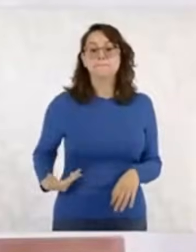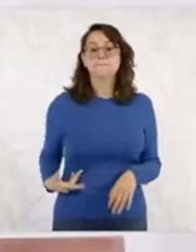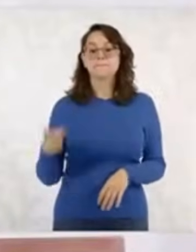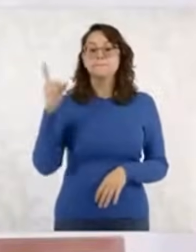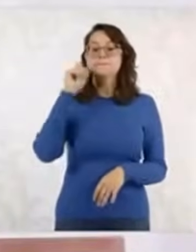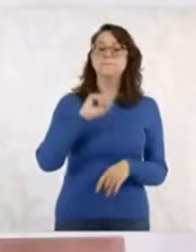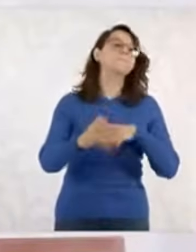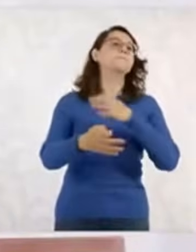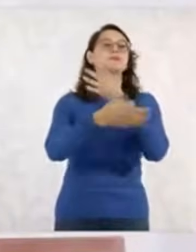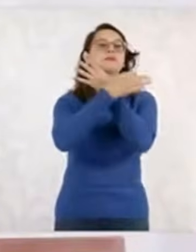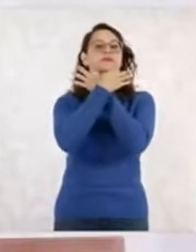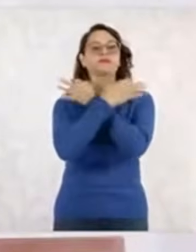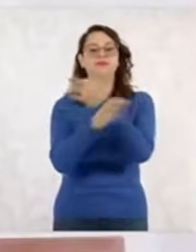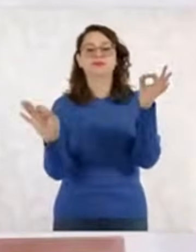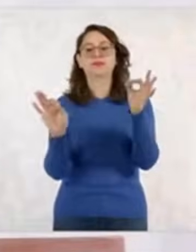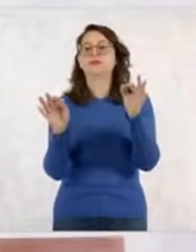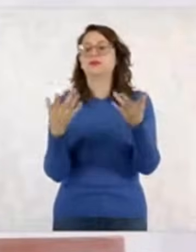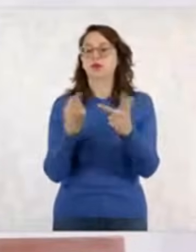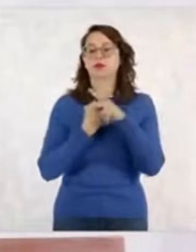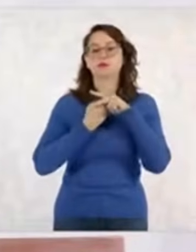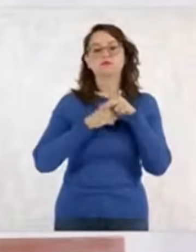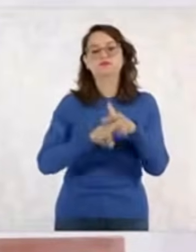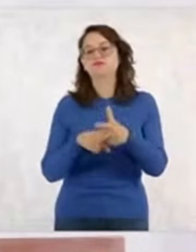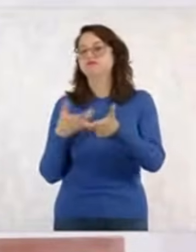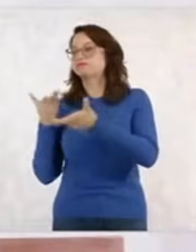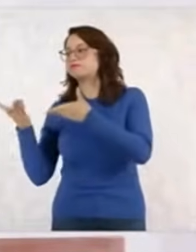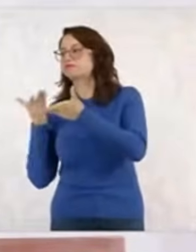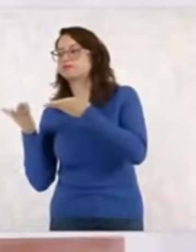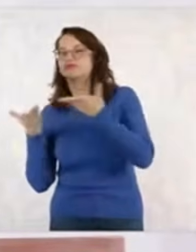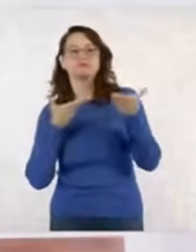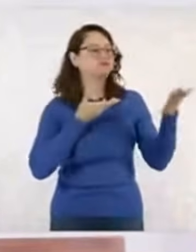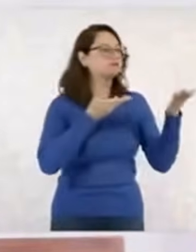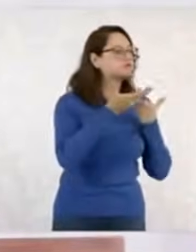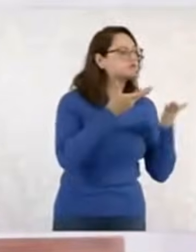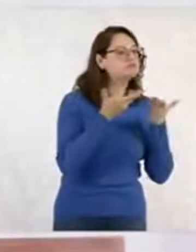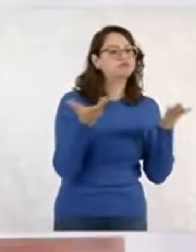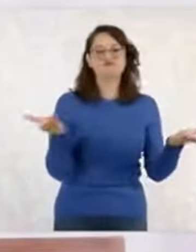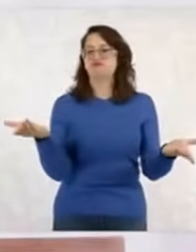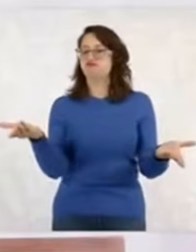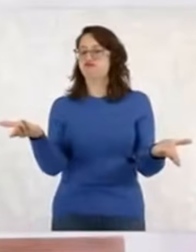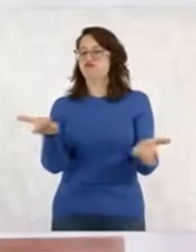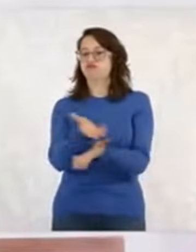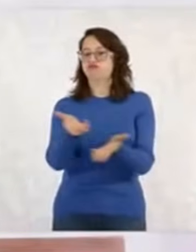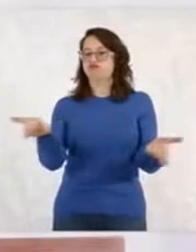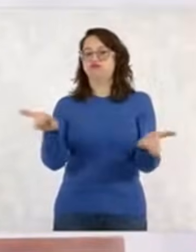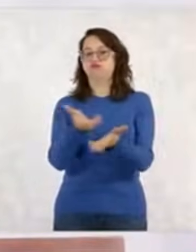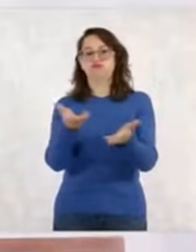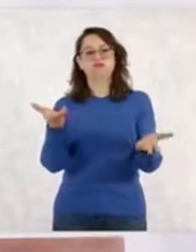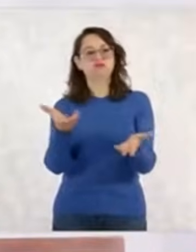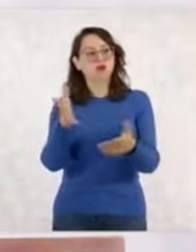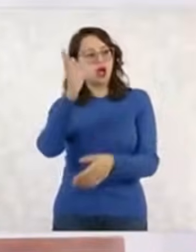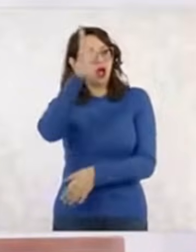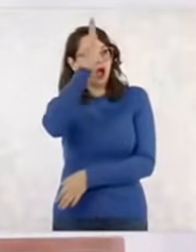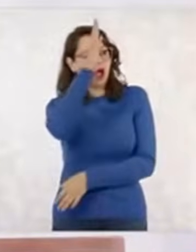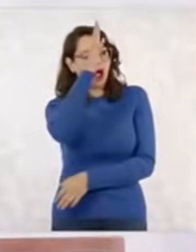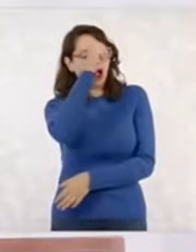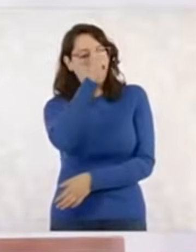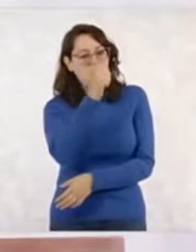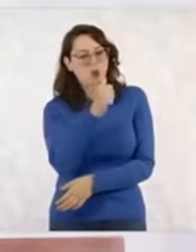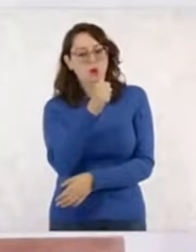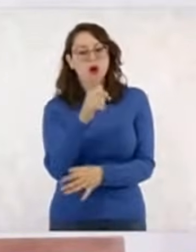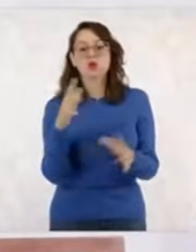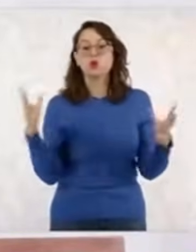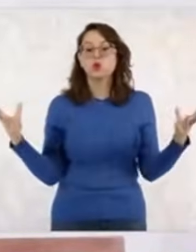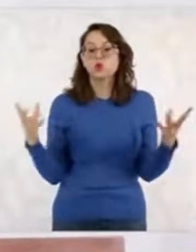comenzaríamos con este diálogo abierto e incluyente con la finalidad de construir entre todas y todos de